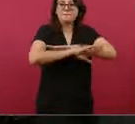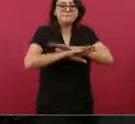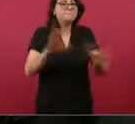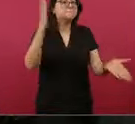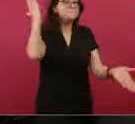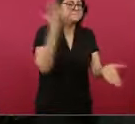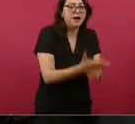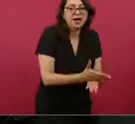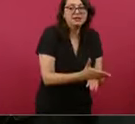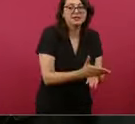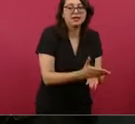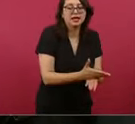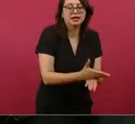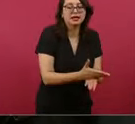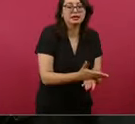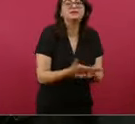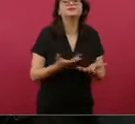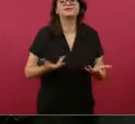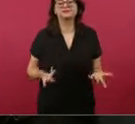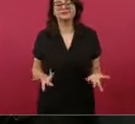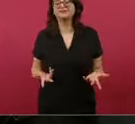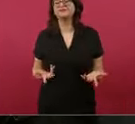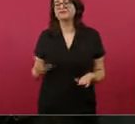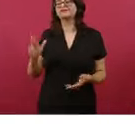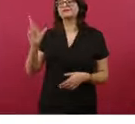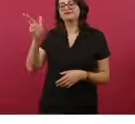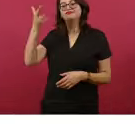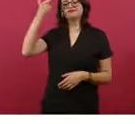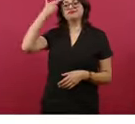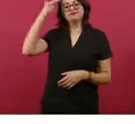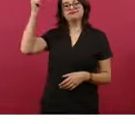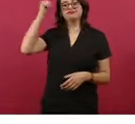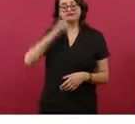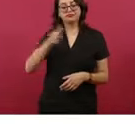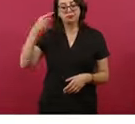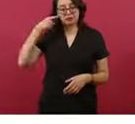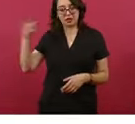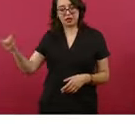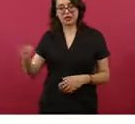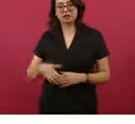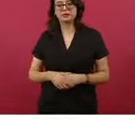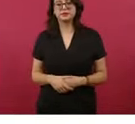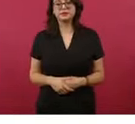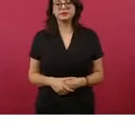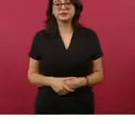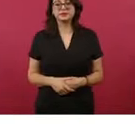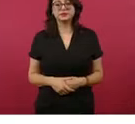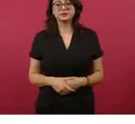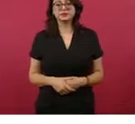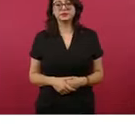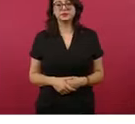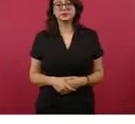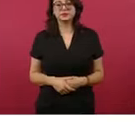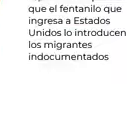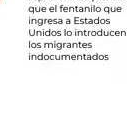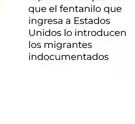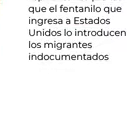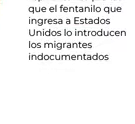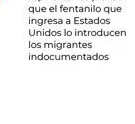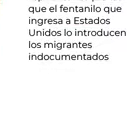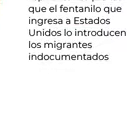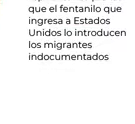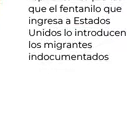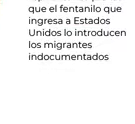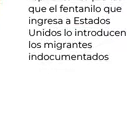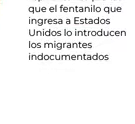Pero miren esto, un país con una población con este